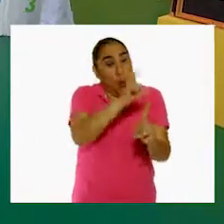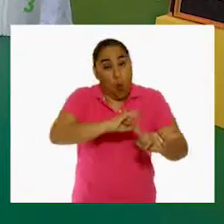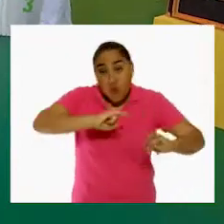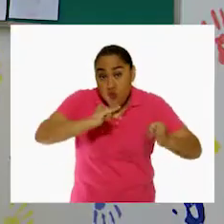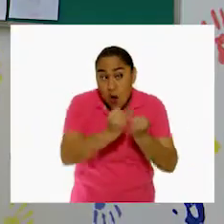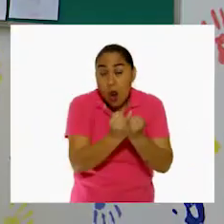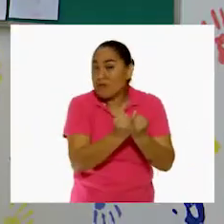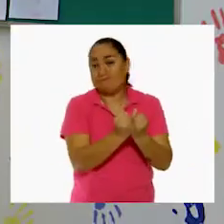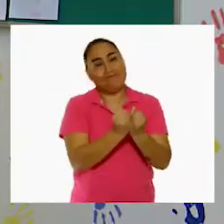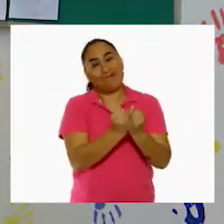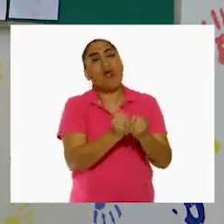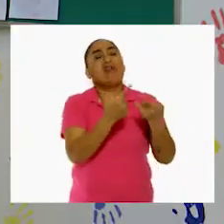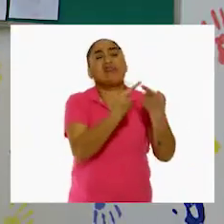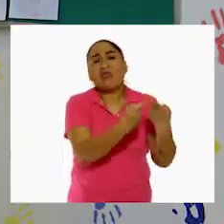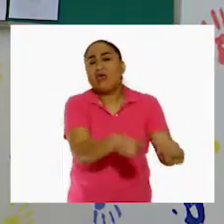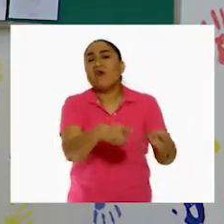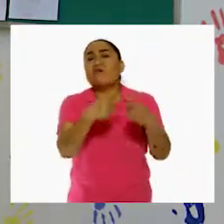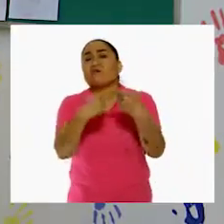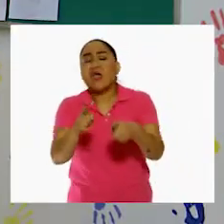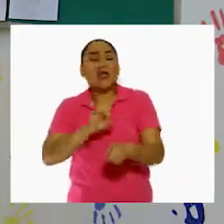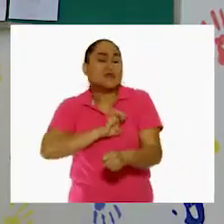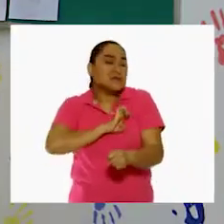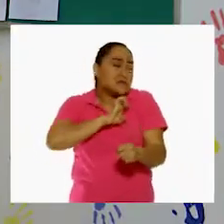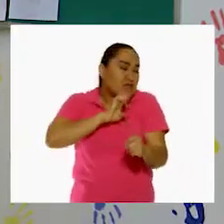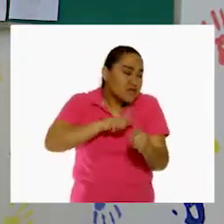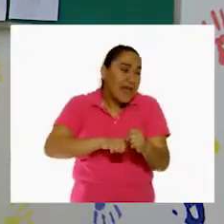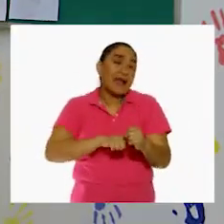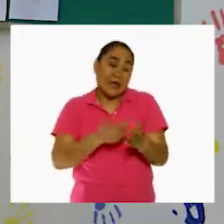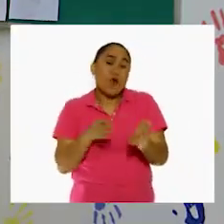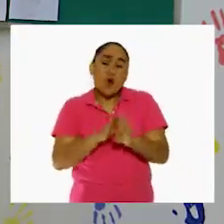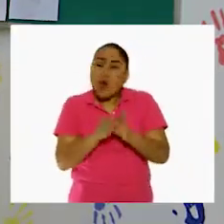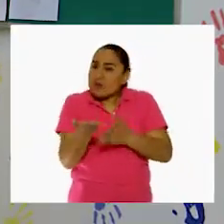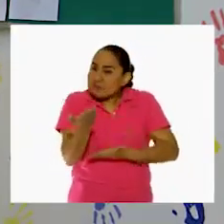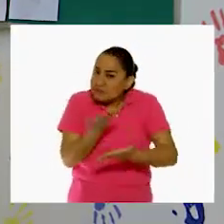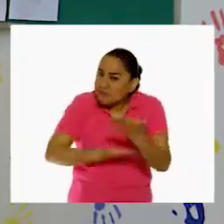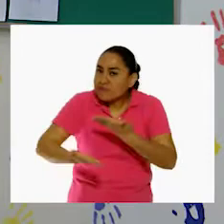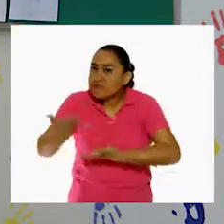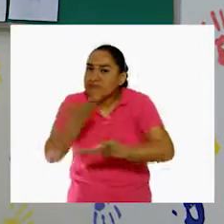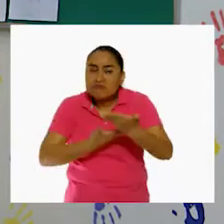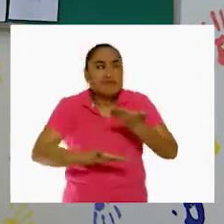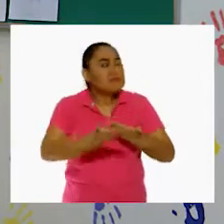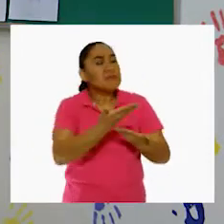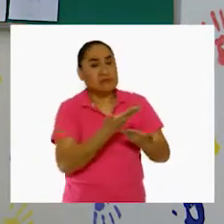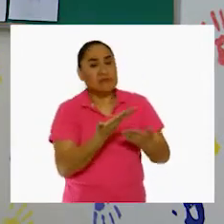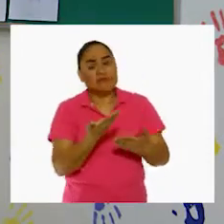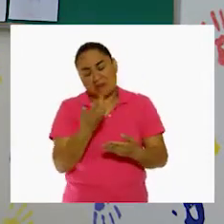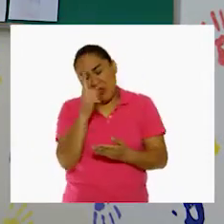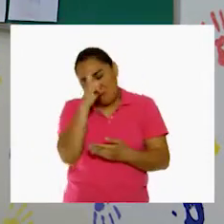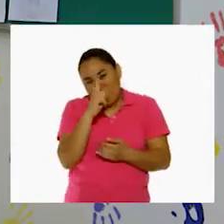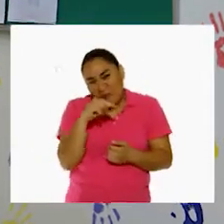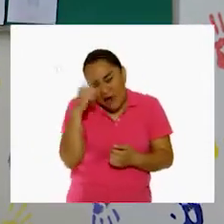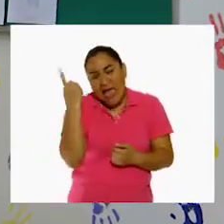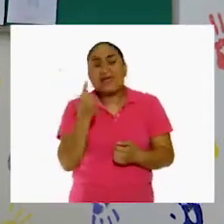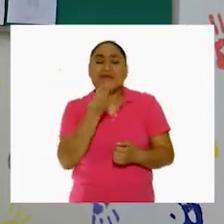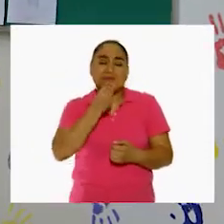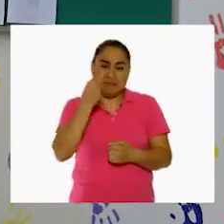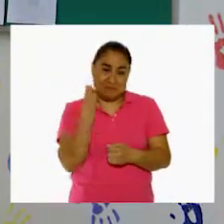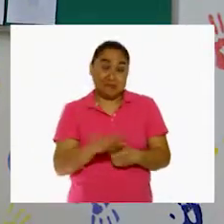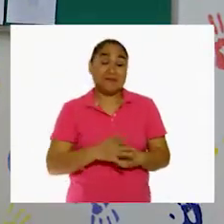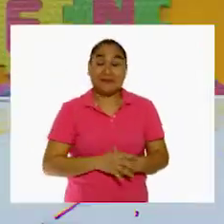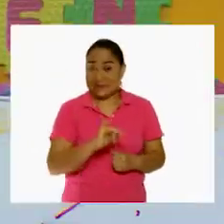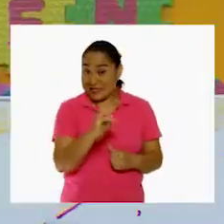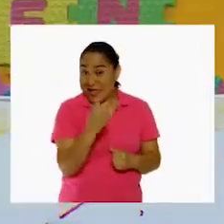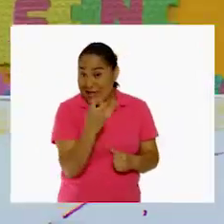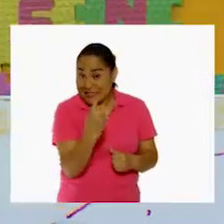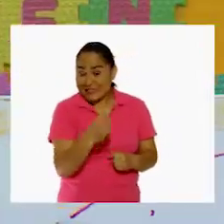especial, diferente, y obviamente compartir nuestras cualidades y habilidades de los demás es muy fácil y divertido. Sí.